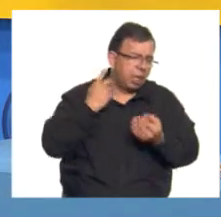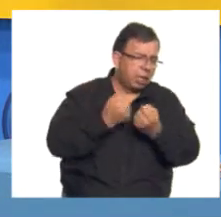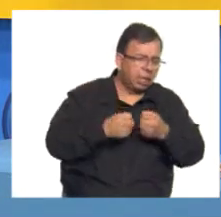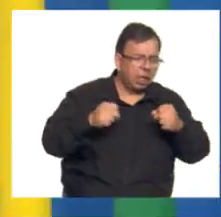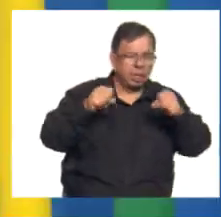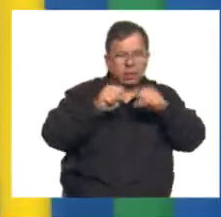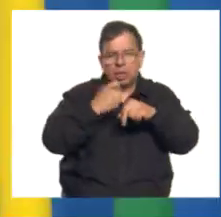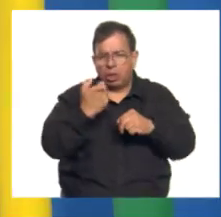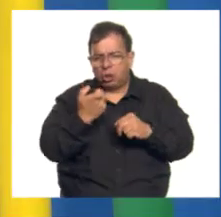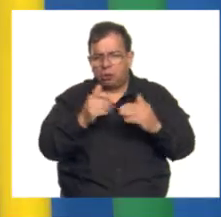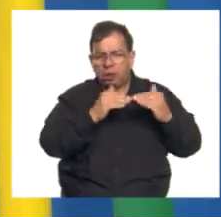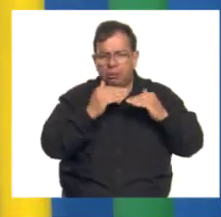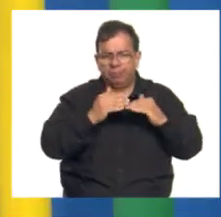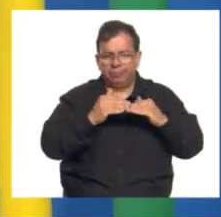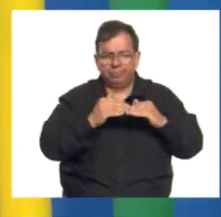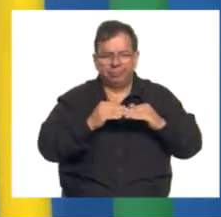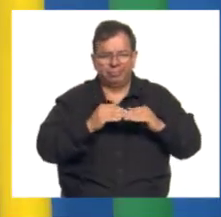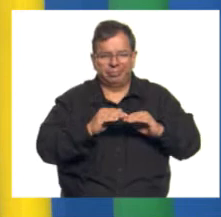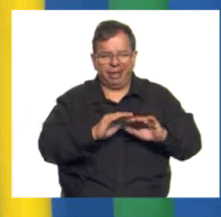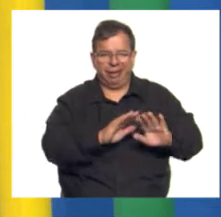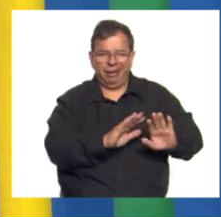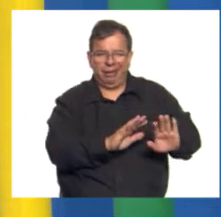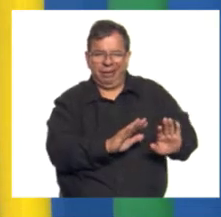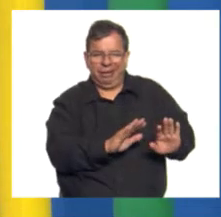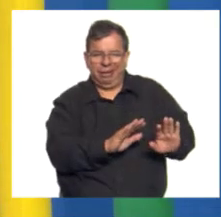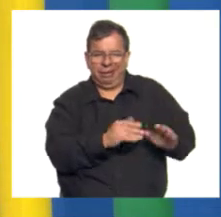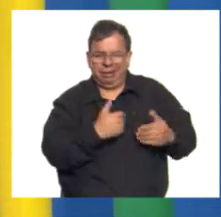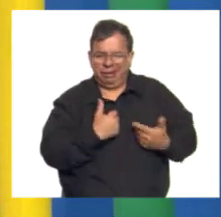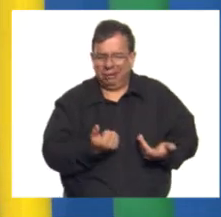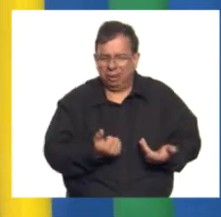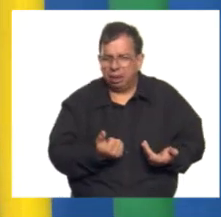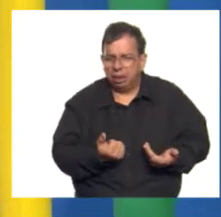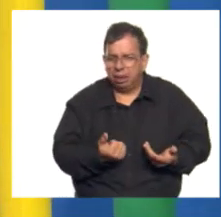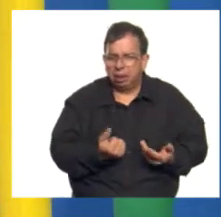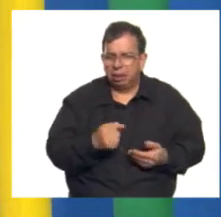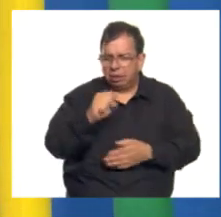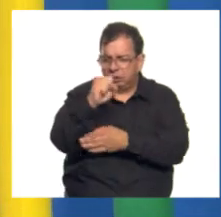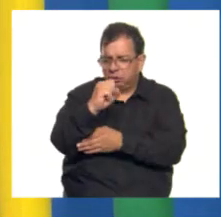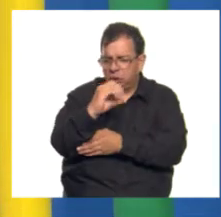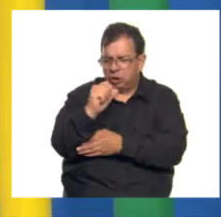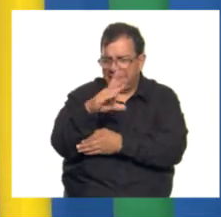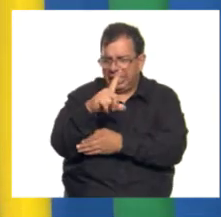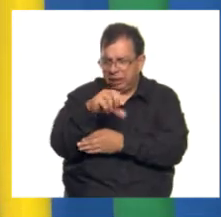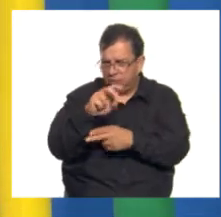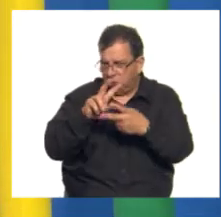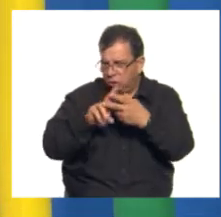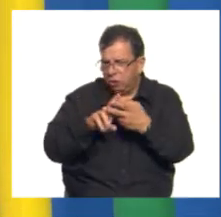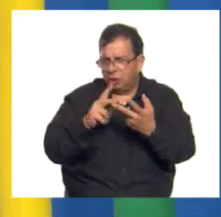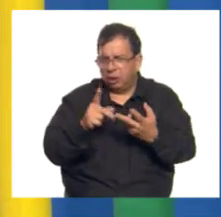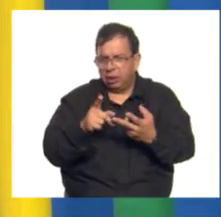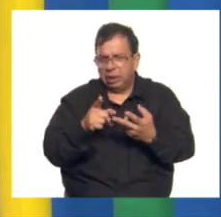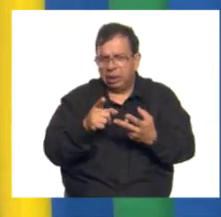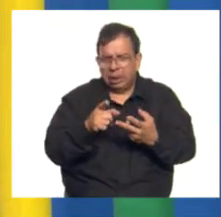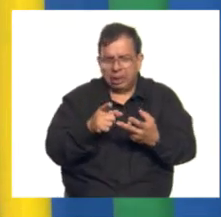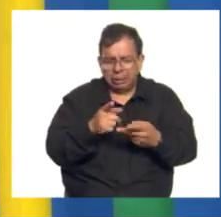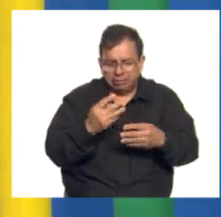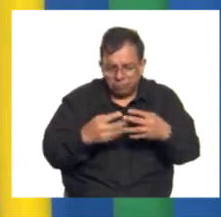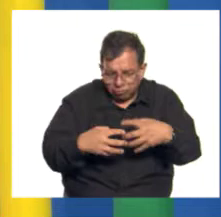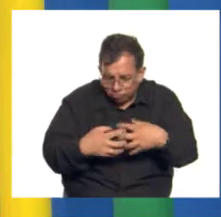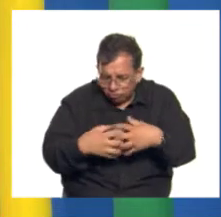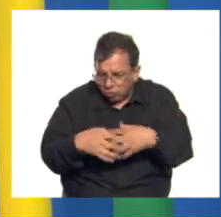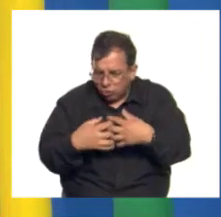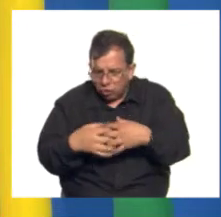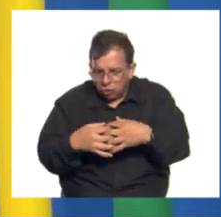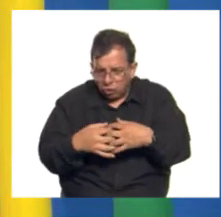las personas. A ver si entendí. El socialismo propone que los medios que producen los bienes y la